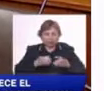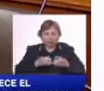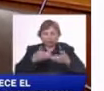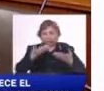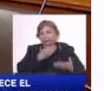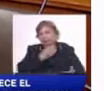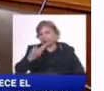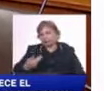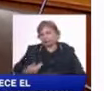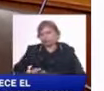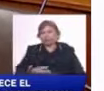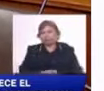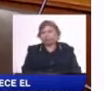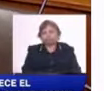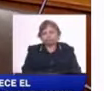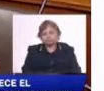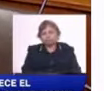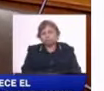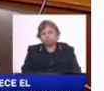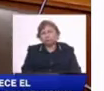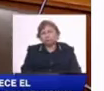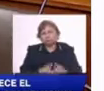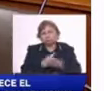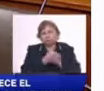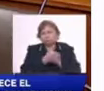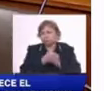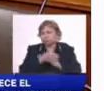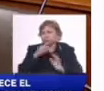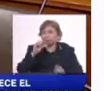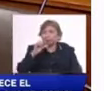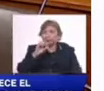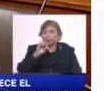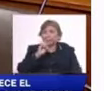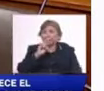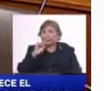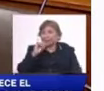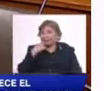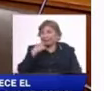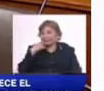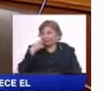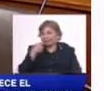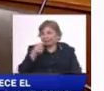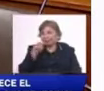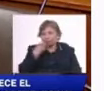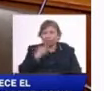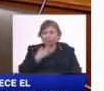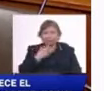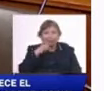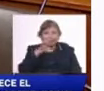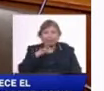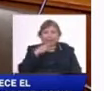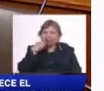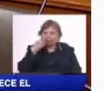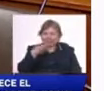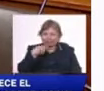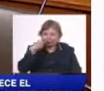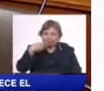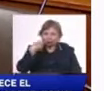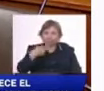República. El colega Jerica, antecedido a la palabra, ha